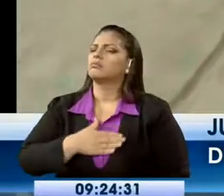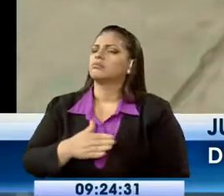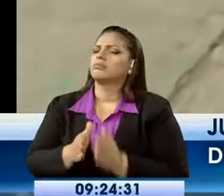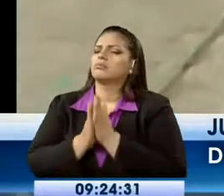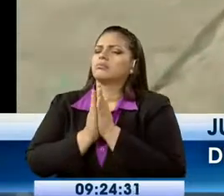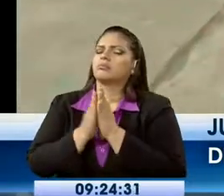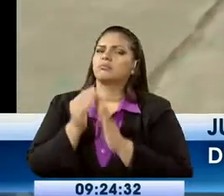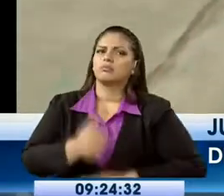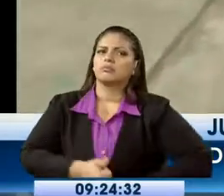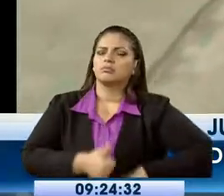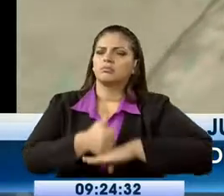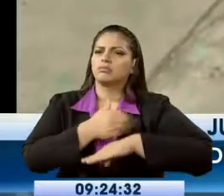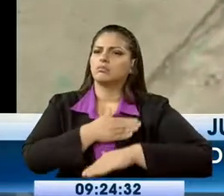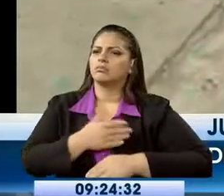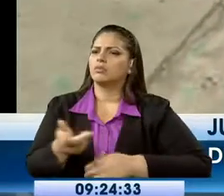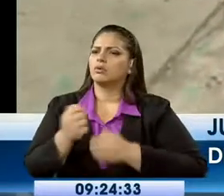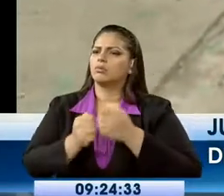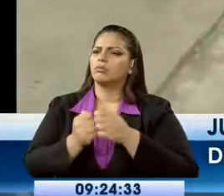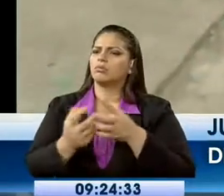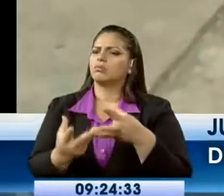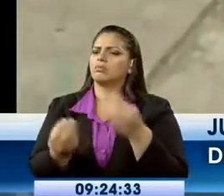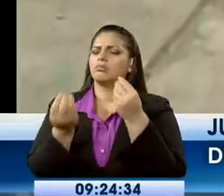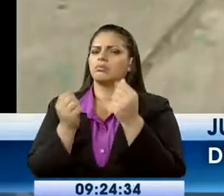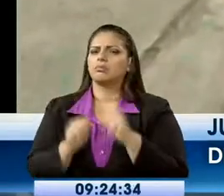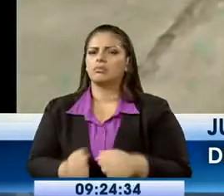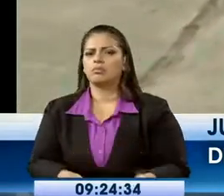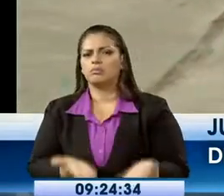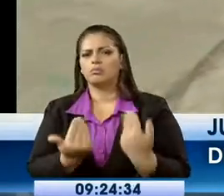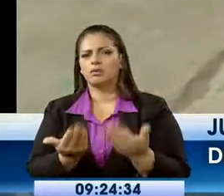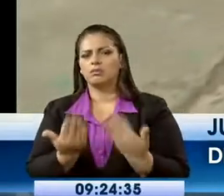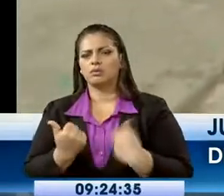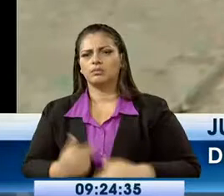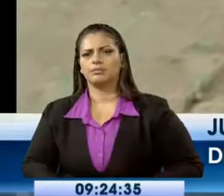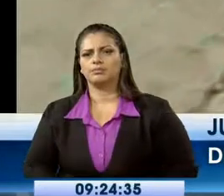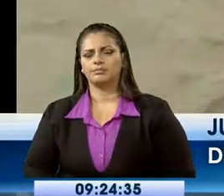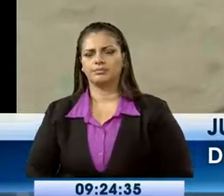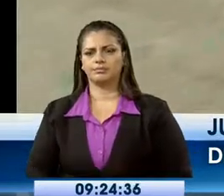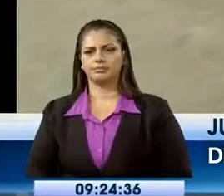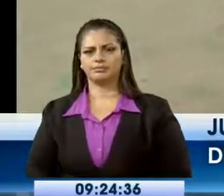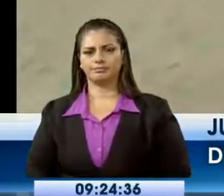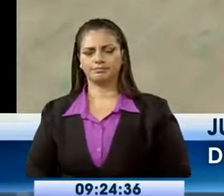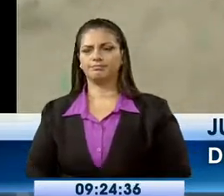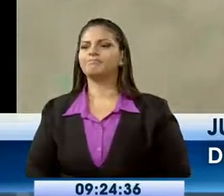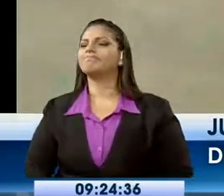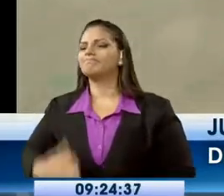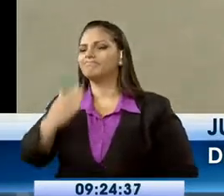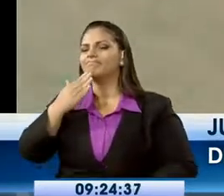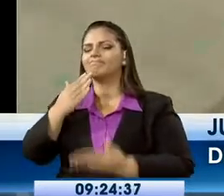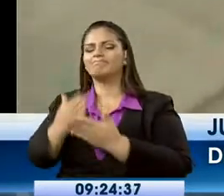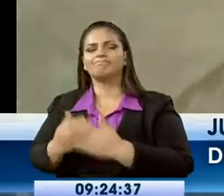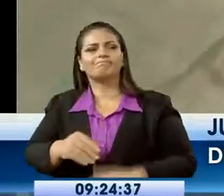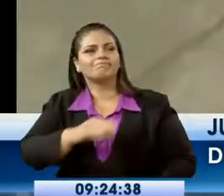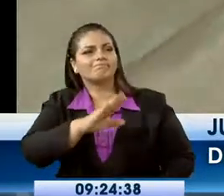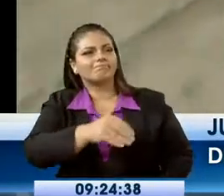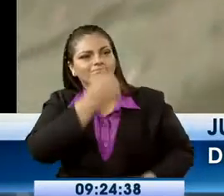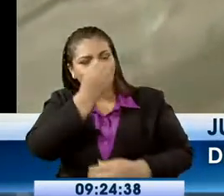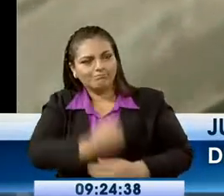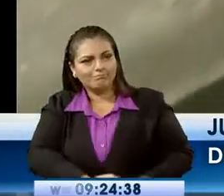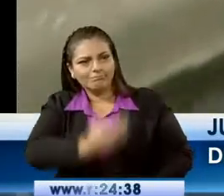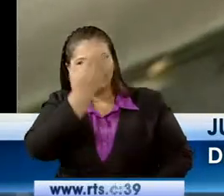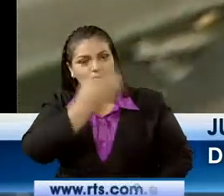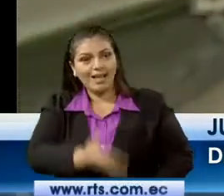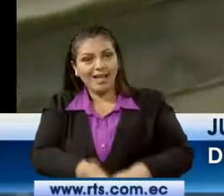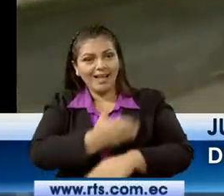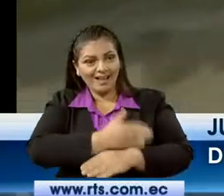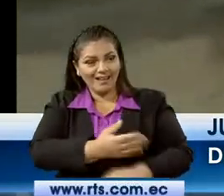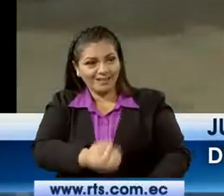vengan a ver de qué manera nos dan solución en este problema, pero principalmente si el alcantarillado. Bien, muchas gracias. Vamos a hablar con otra persona. Caballero, buenos días. Usted temprano en la mañana